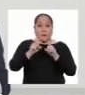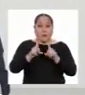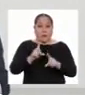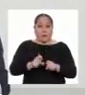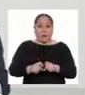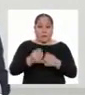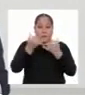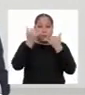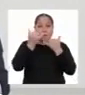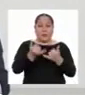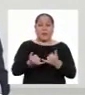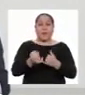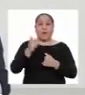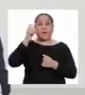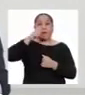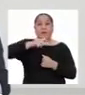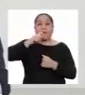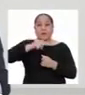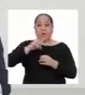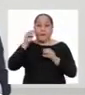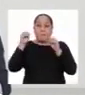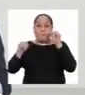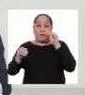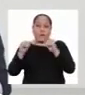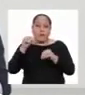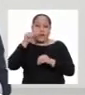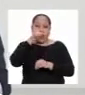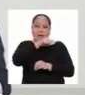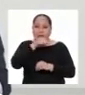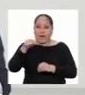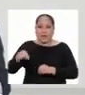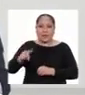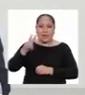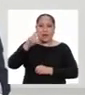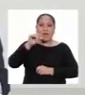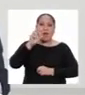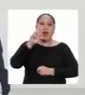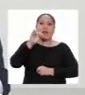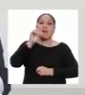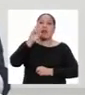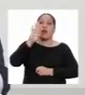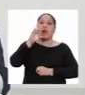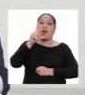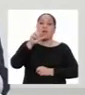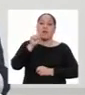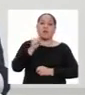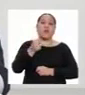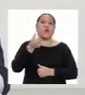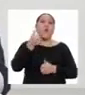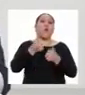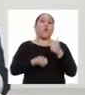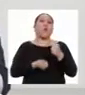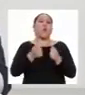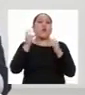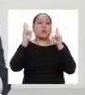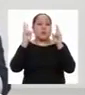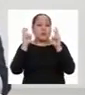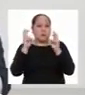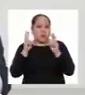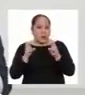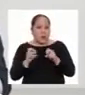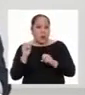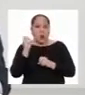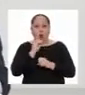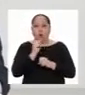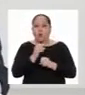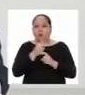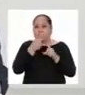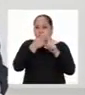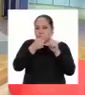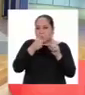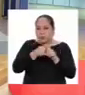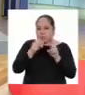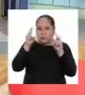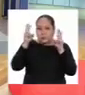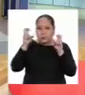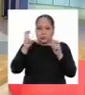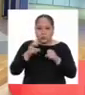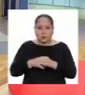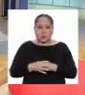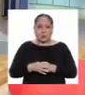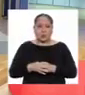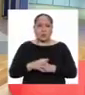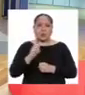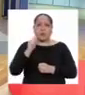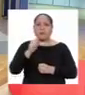tener que establecer estas variables. ¿Cuál es el tema o los temas sobre los que tenemos que recolectar datos?